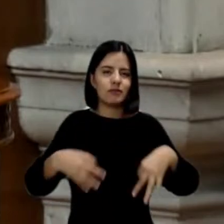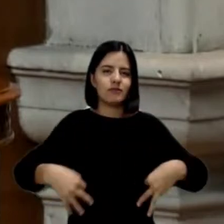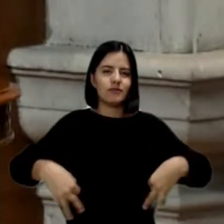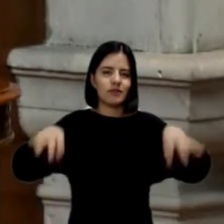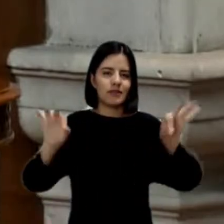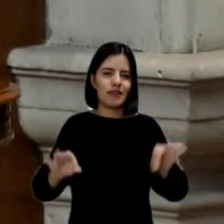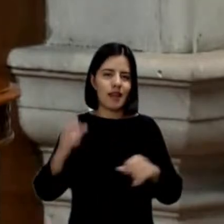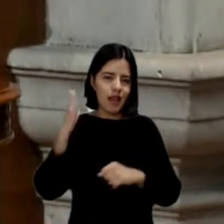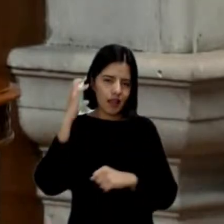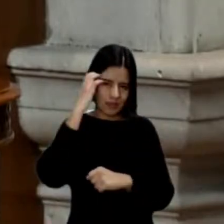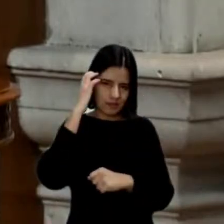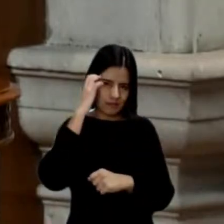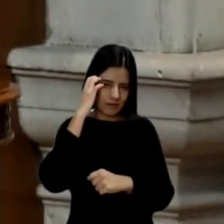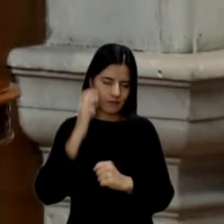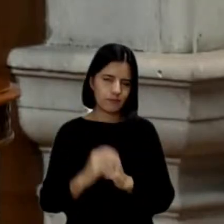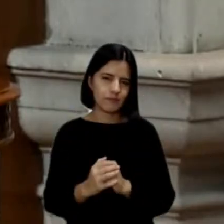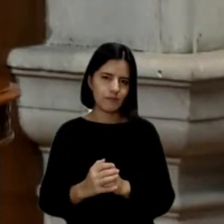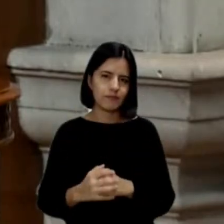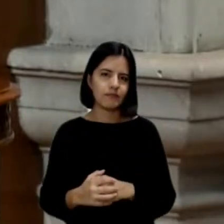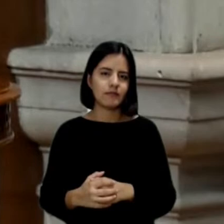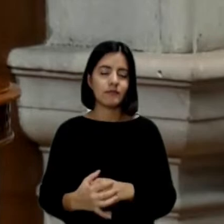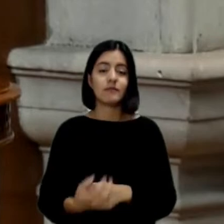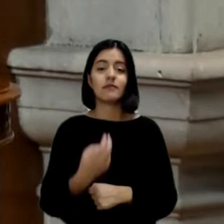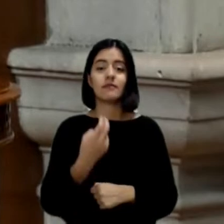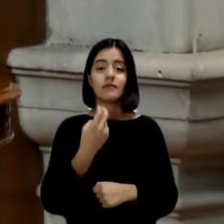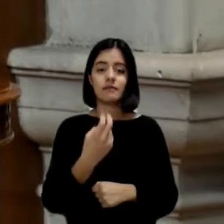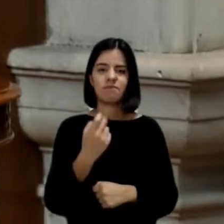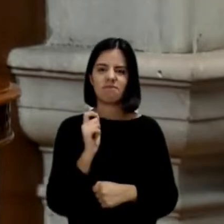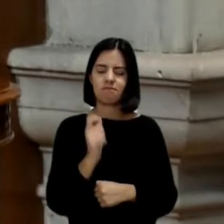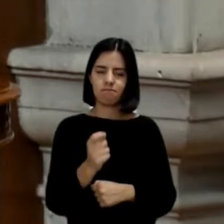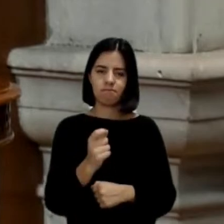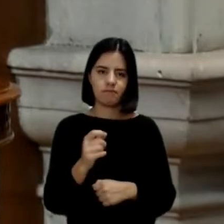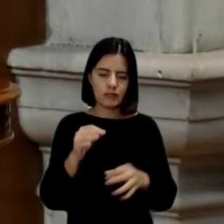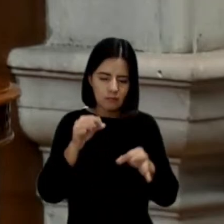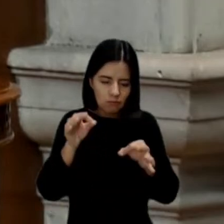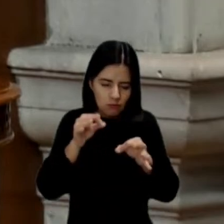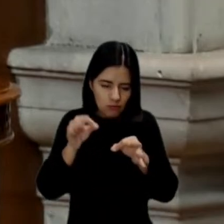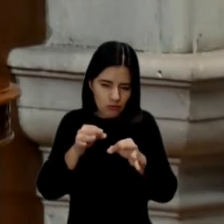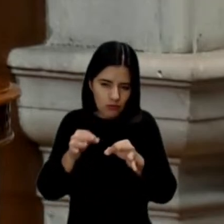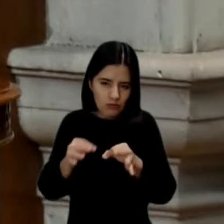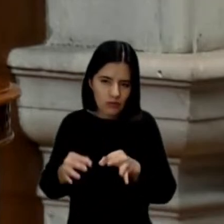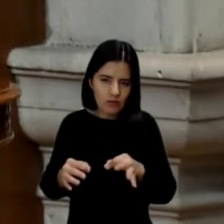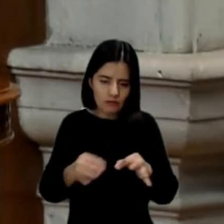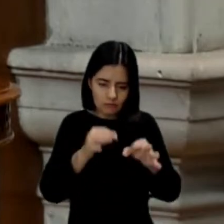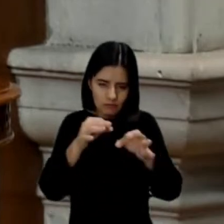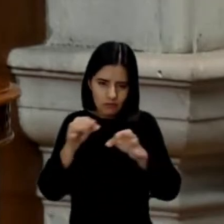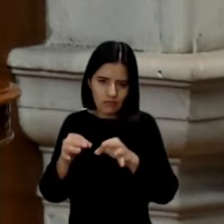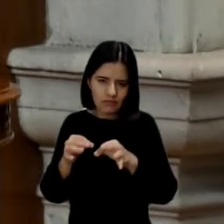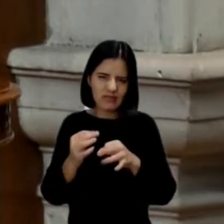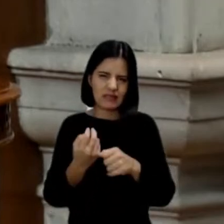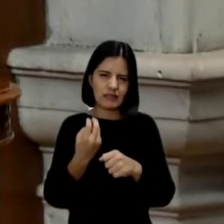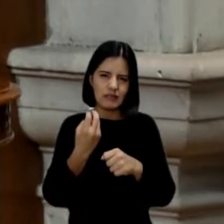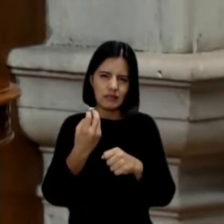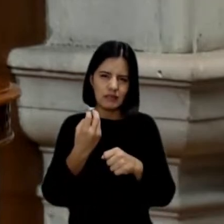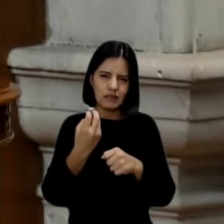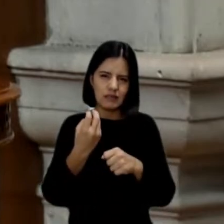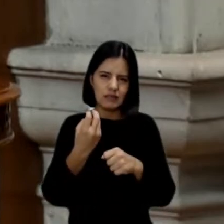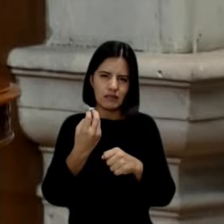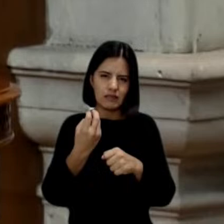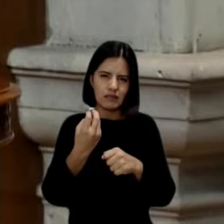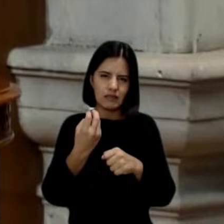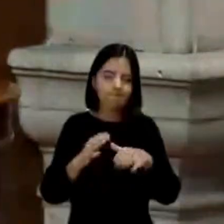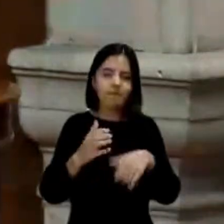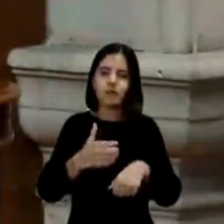sábanas. Como pueden ver, el rebozo es tradición, pero también es innovación. Es un ejemplo de